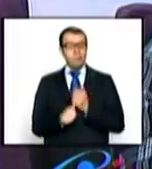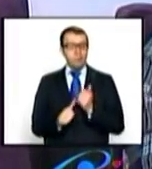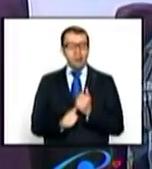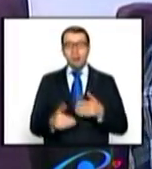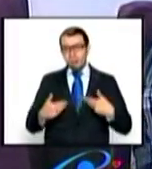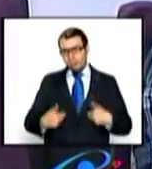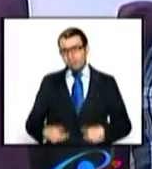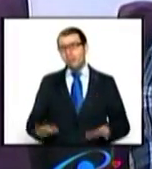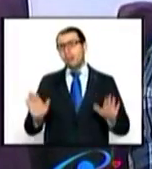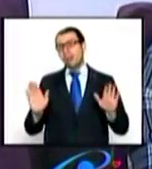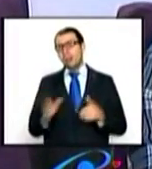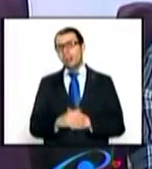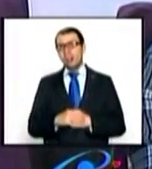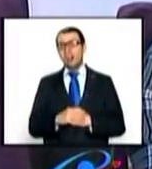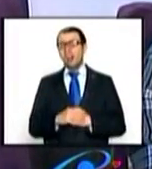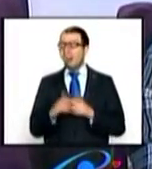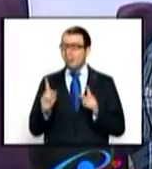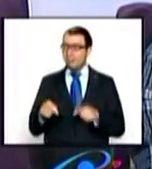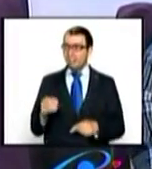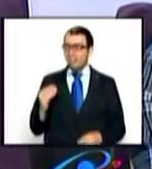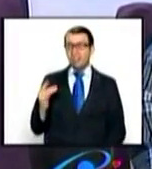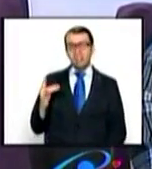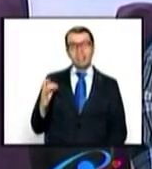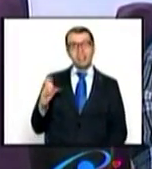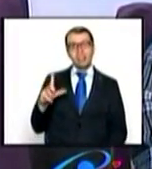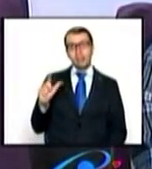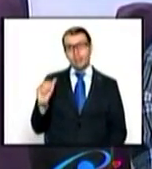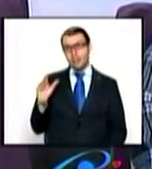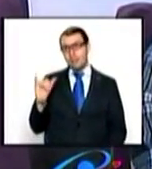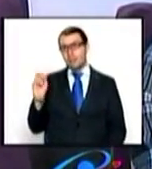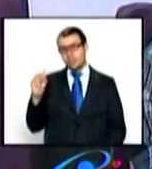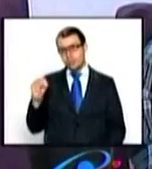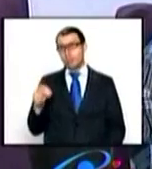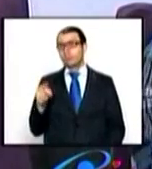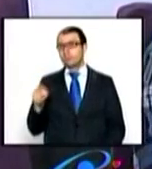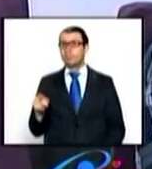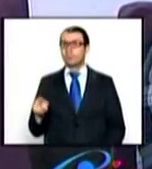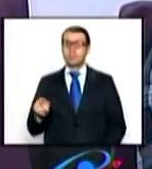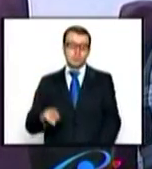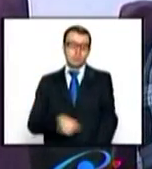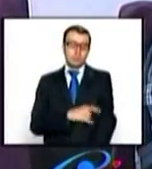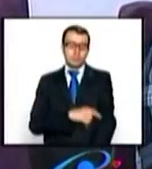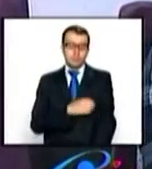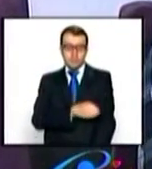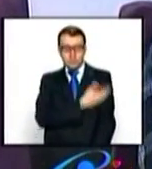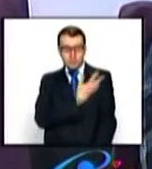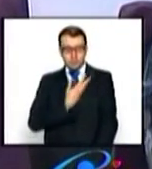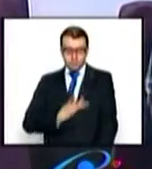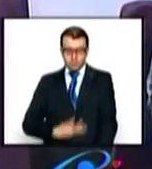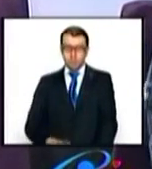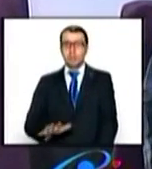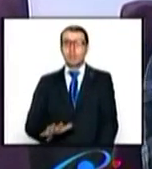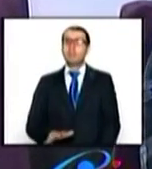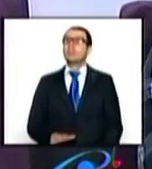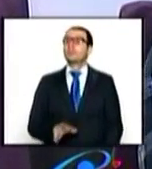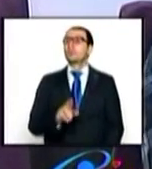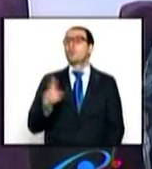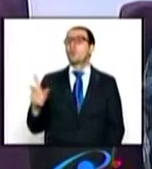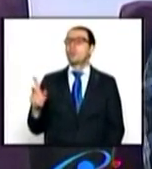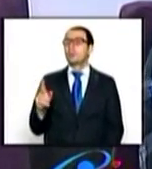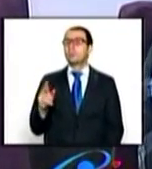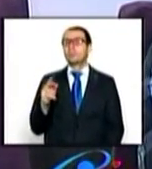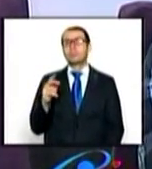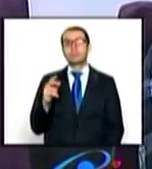Las quelaciones actualmente se pueden complementar de una manera muy integrativa con la sueroterapia, es decir, además de que yo te limpio y que saco de